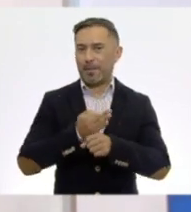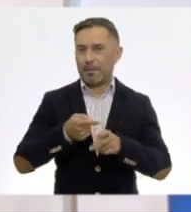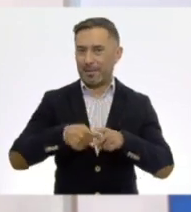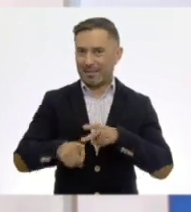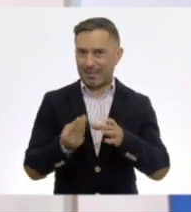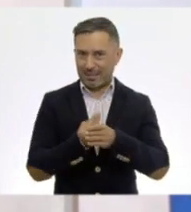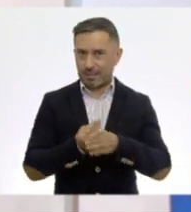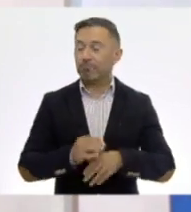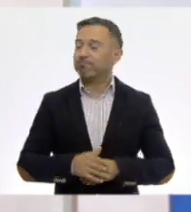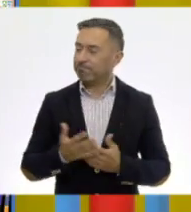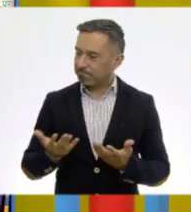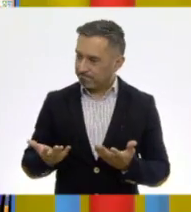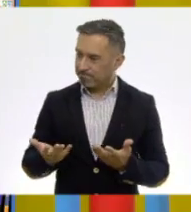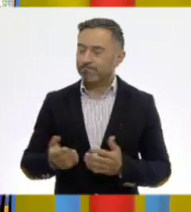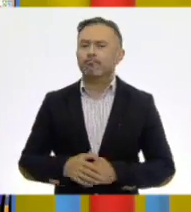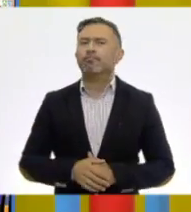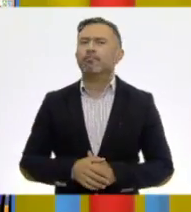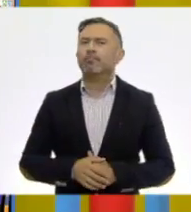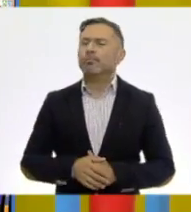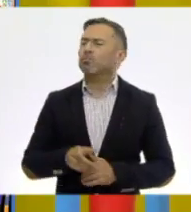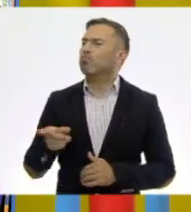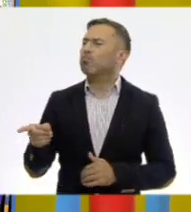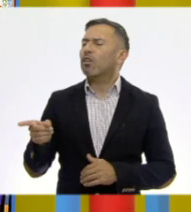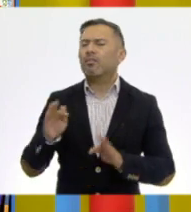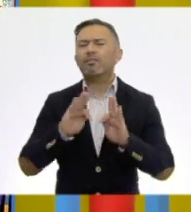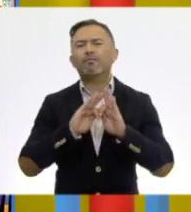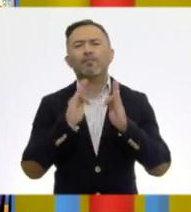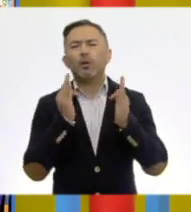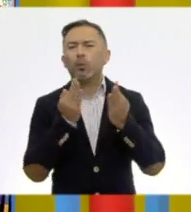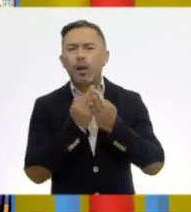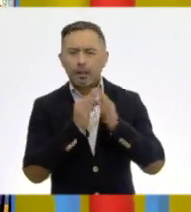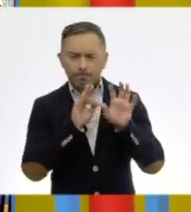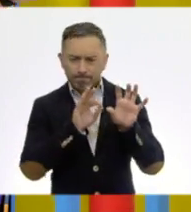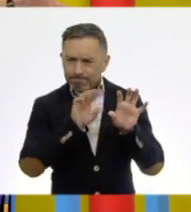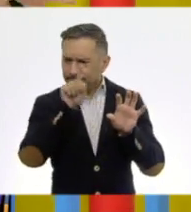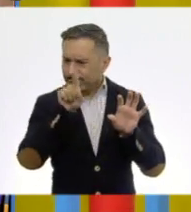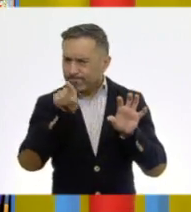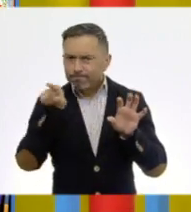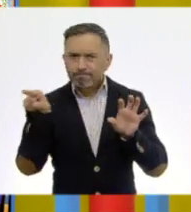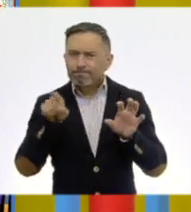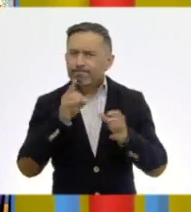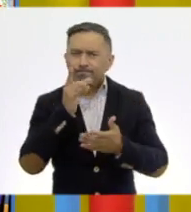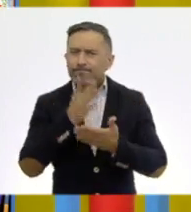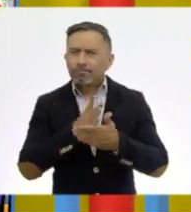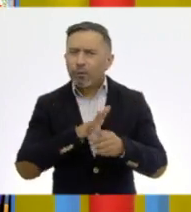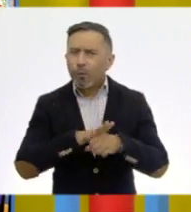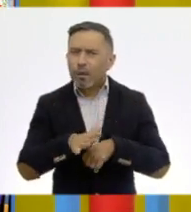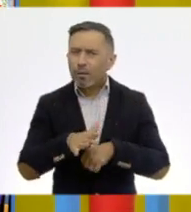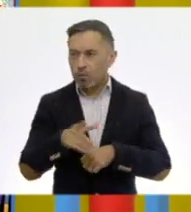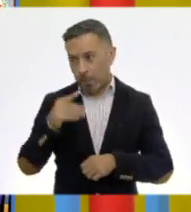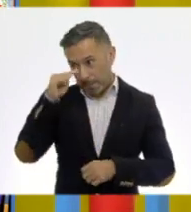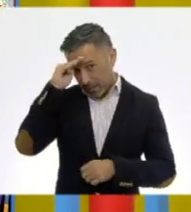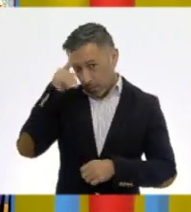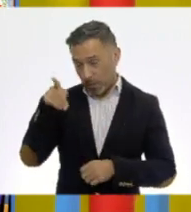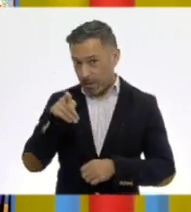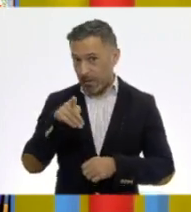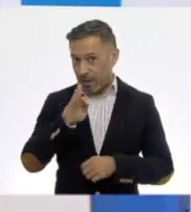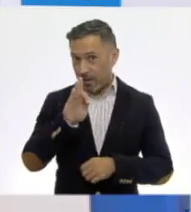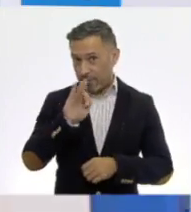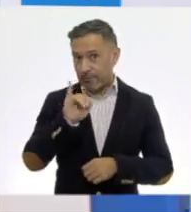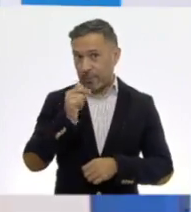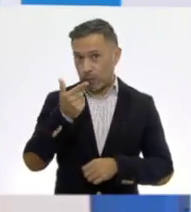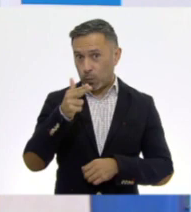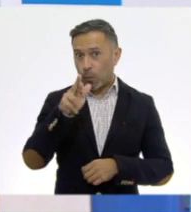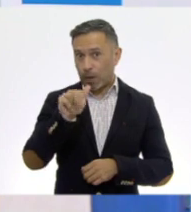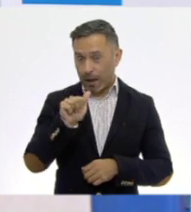ver, vamos a adivinar entonces qué figuras son. Supongo que nuevamente te refieres a las figuras geométricas. Así